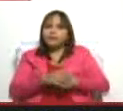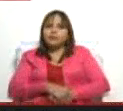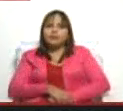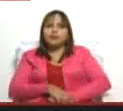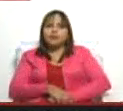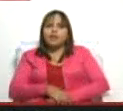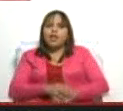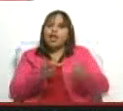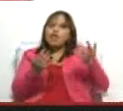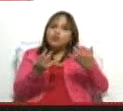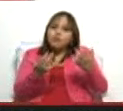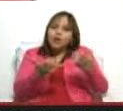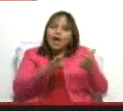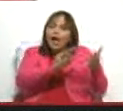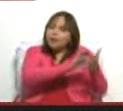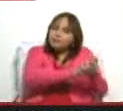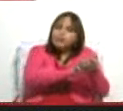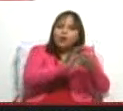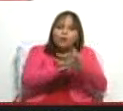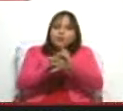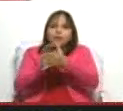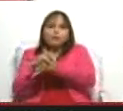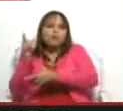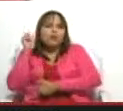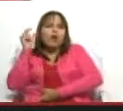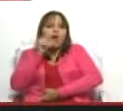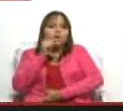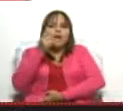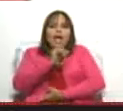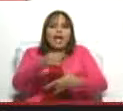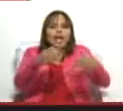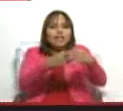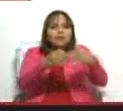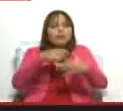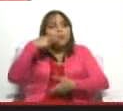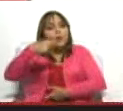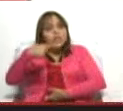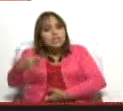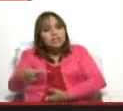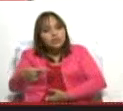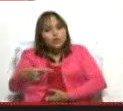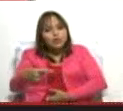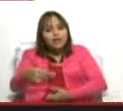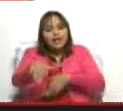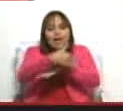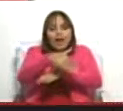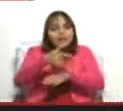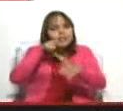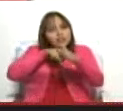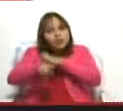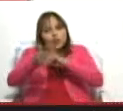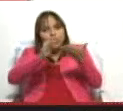el número de compañeros y compañeras que están en los equipos políticos de calle y de comunidad.